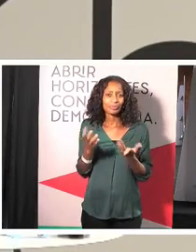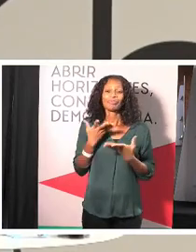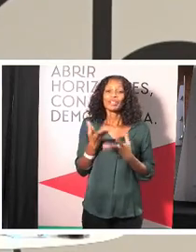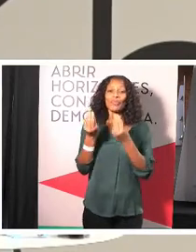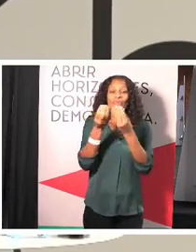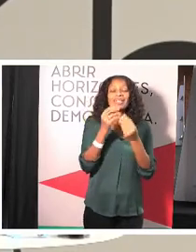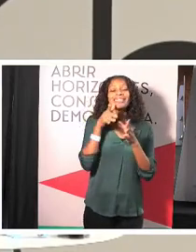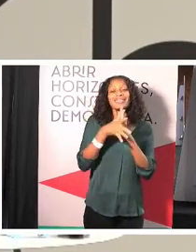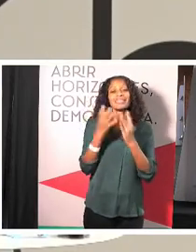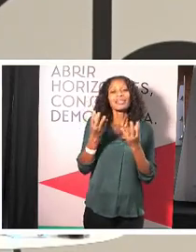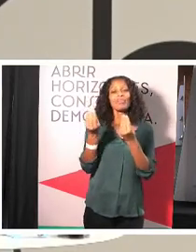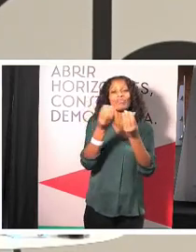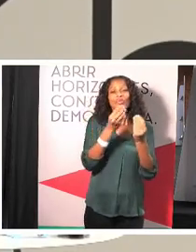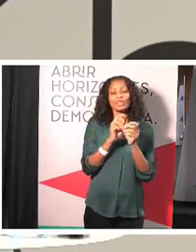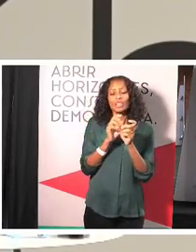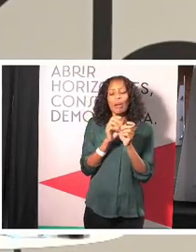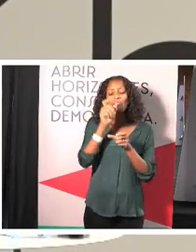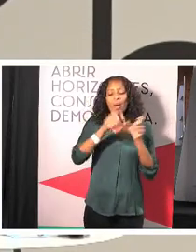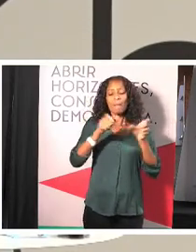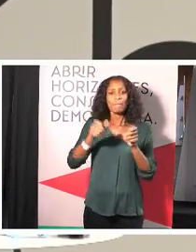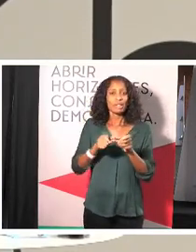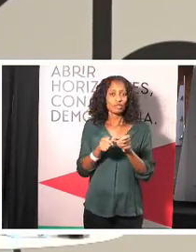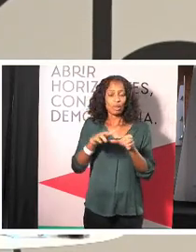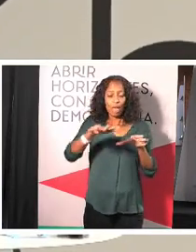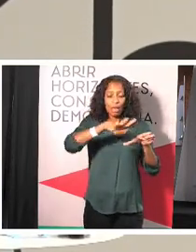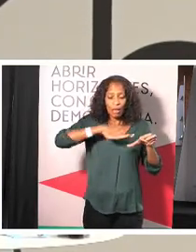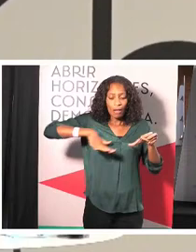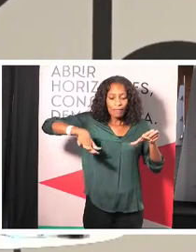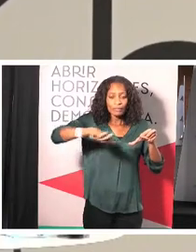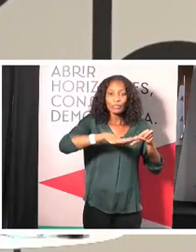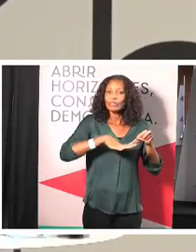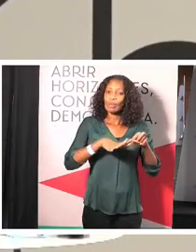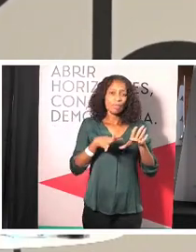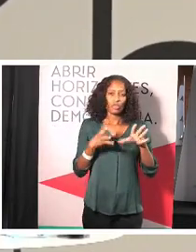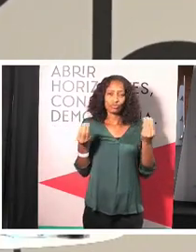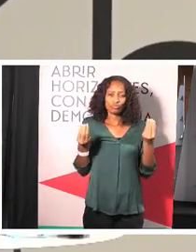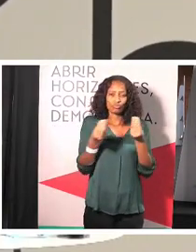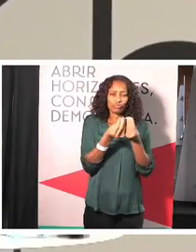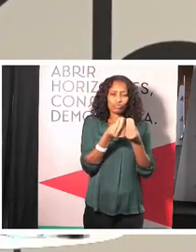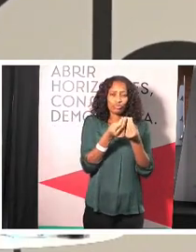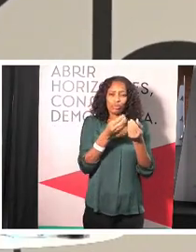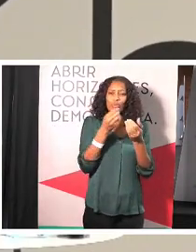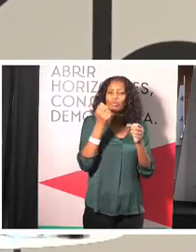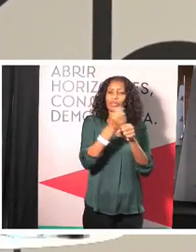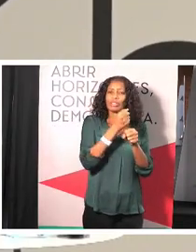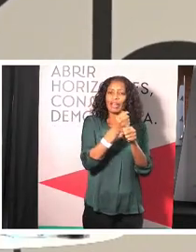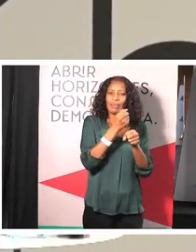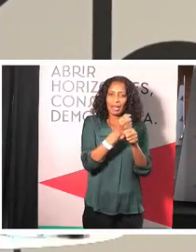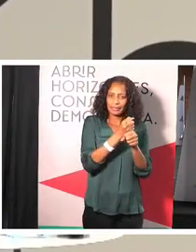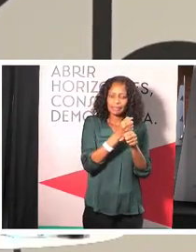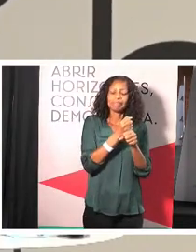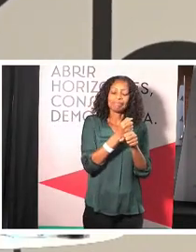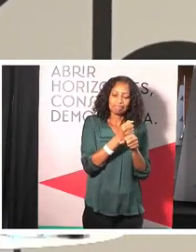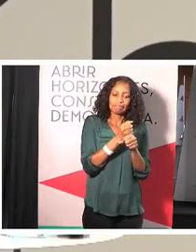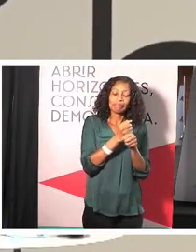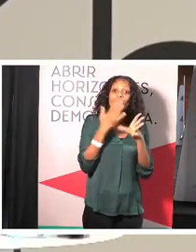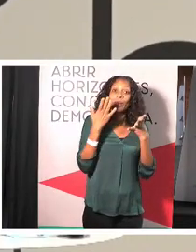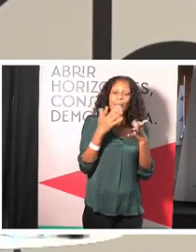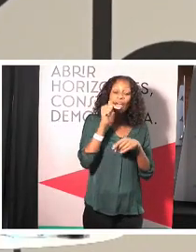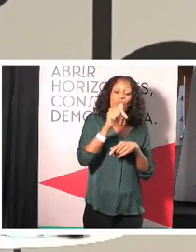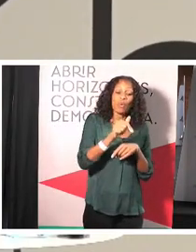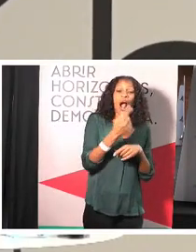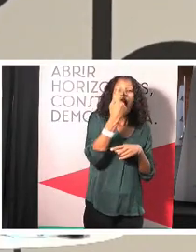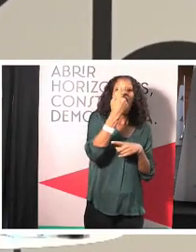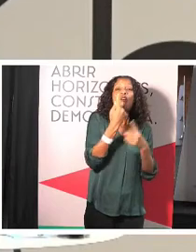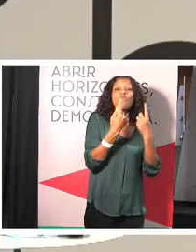físico y cuando están todas aquellas personas trabajadoras se dan cuenta de una serie de cosas y se dan cuenta y dicen, ¿por qué estamos trabajando en condiciones de